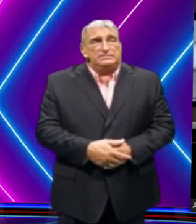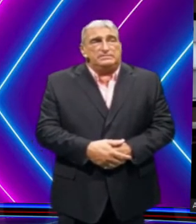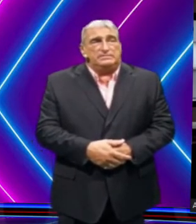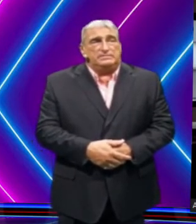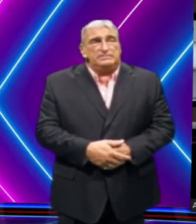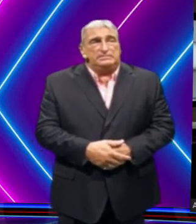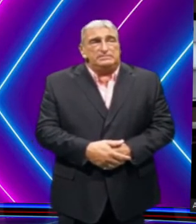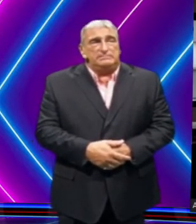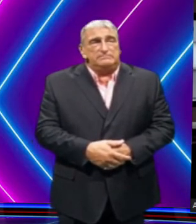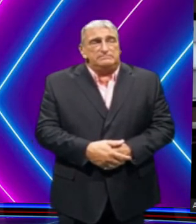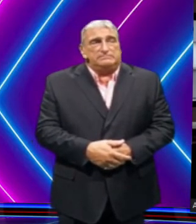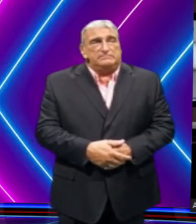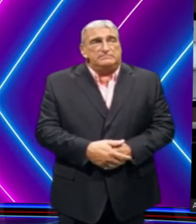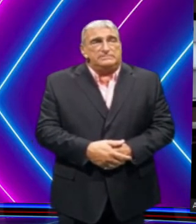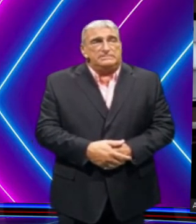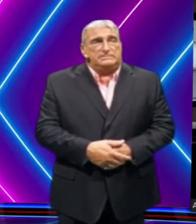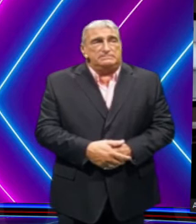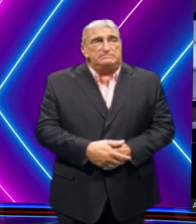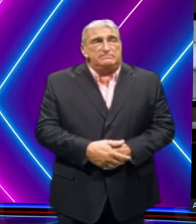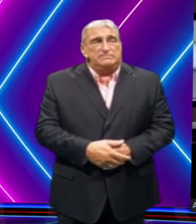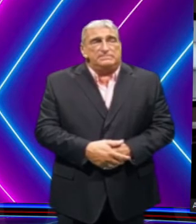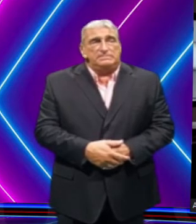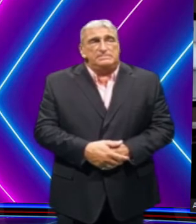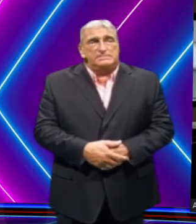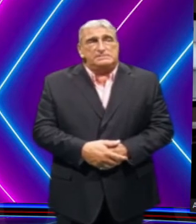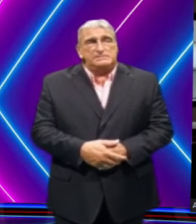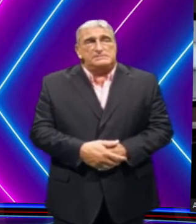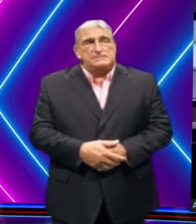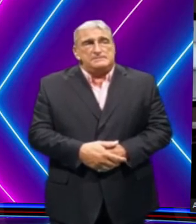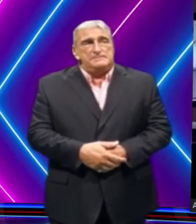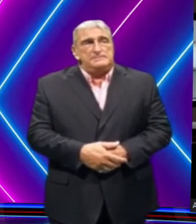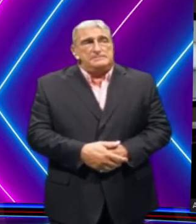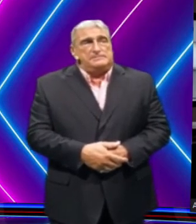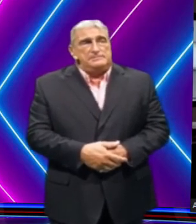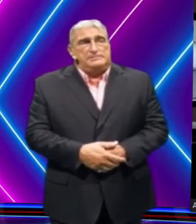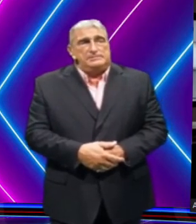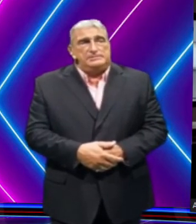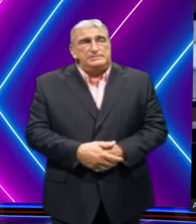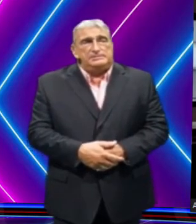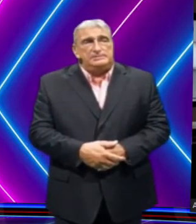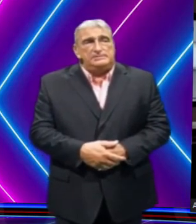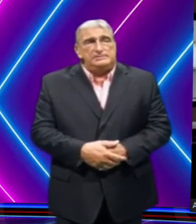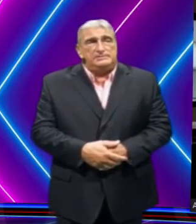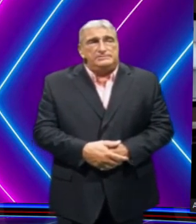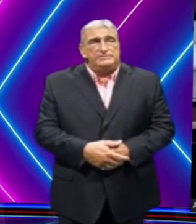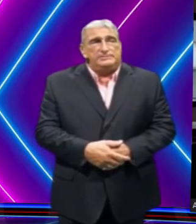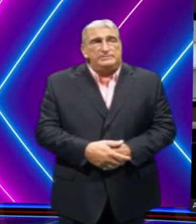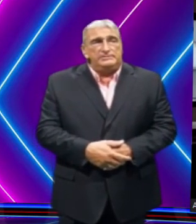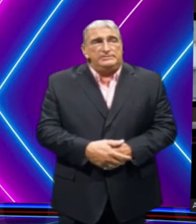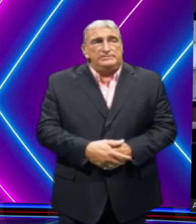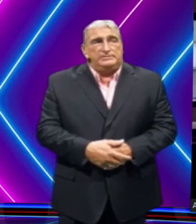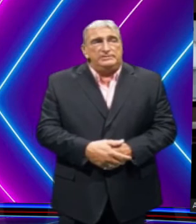las buenas noticias. Quien se detuvo y pudo escuchar una entrevista que dio el ministro de Economía, que se lo